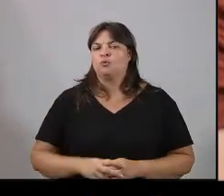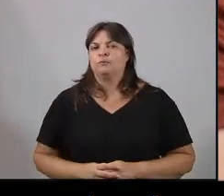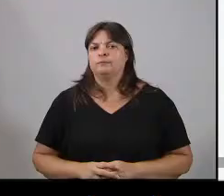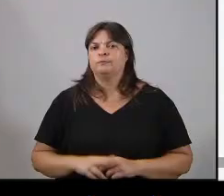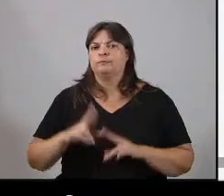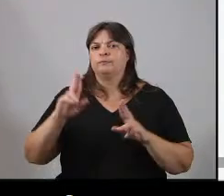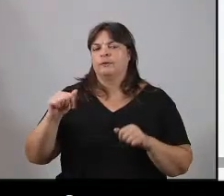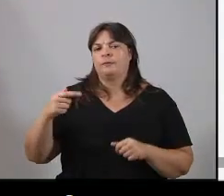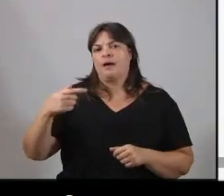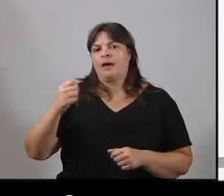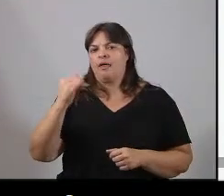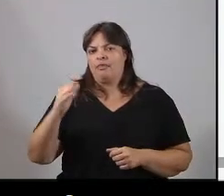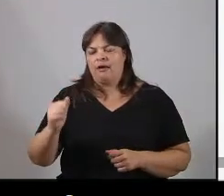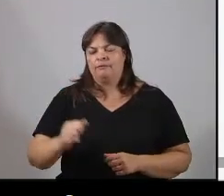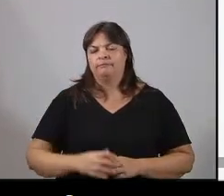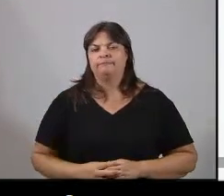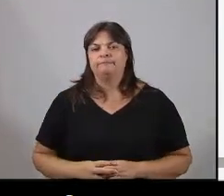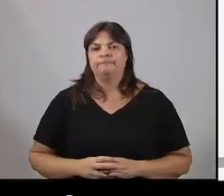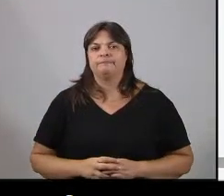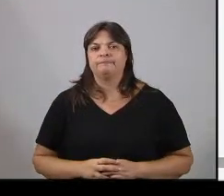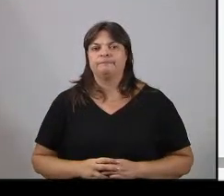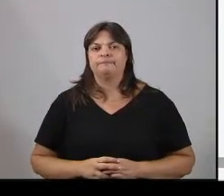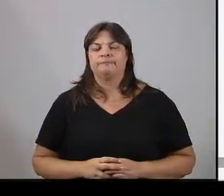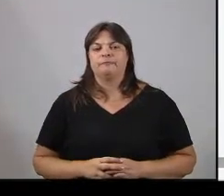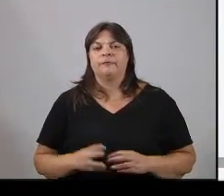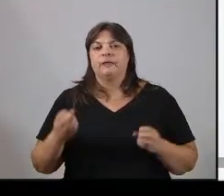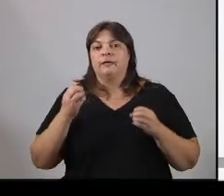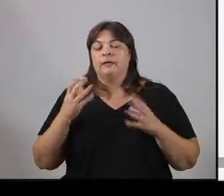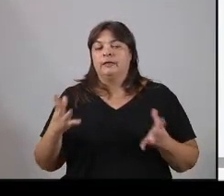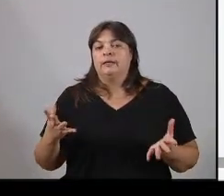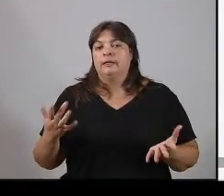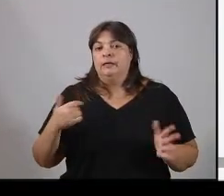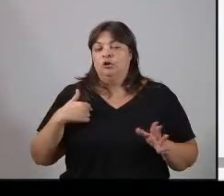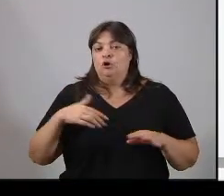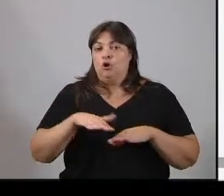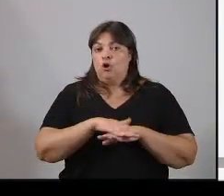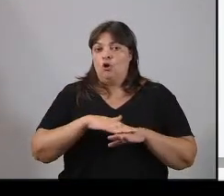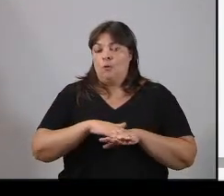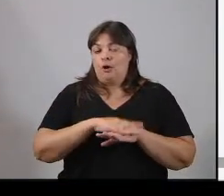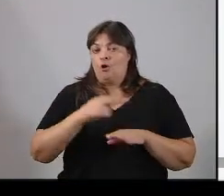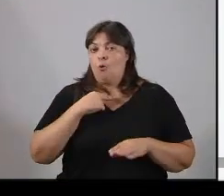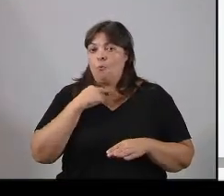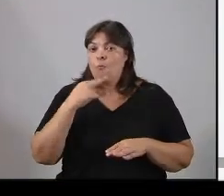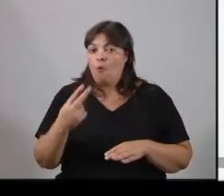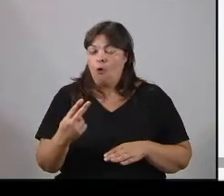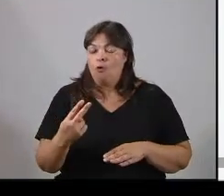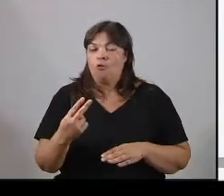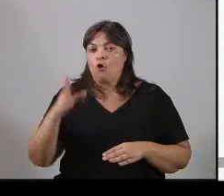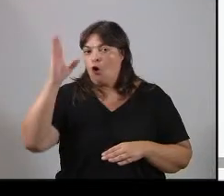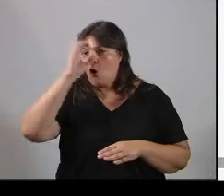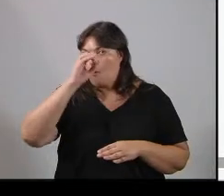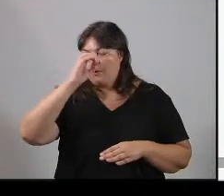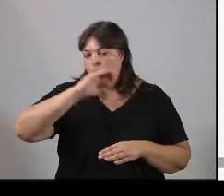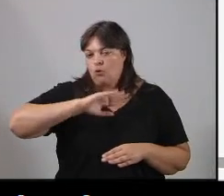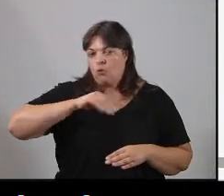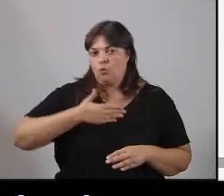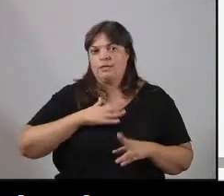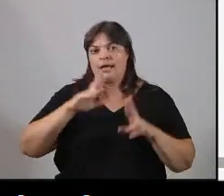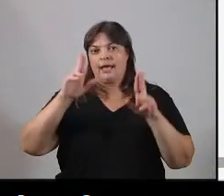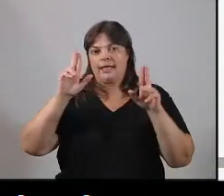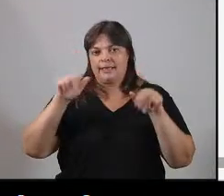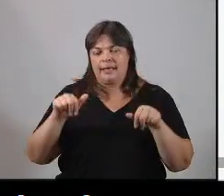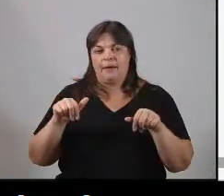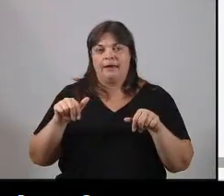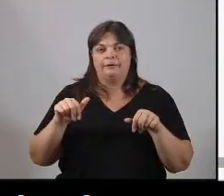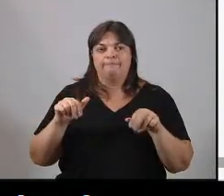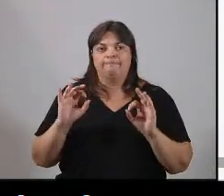Gaza. Bien, yo soy la portavoz del Gobierno y le puedo trasladar nuestra opinión acerca de las cuestiones